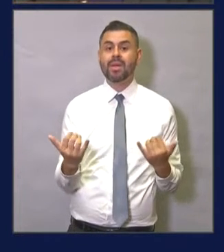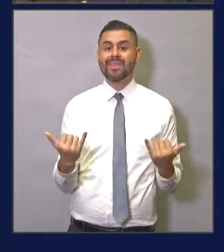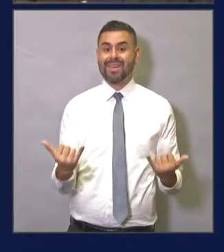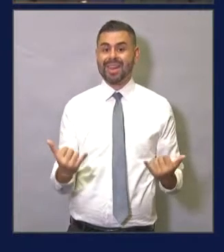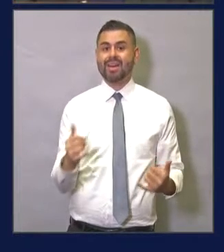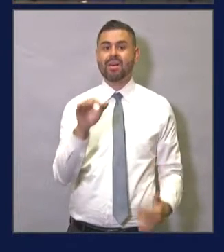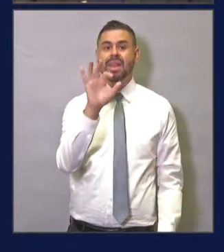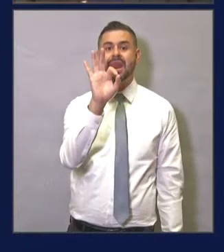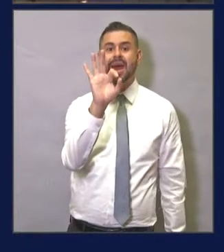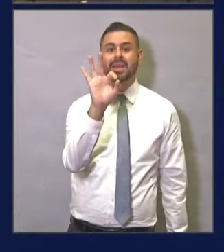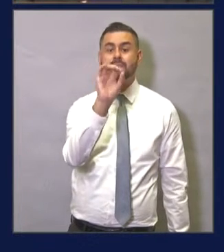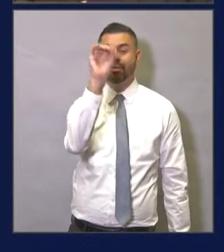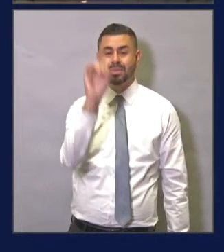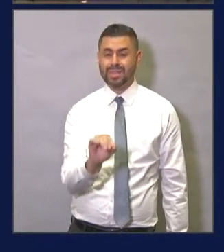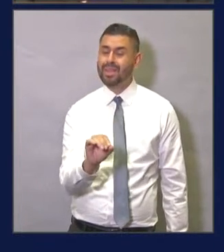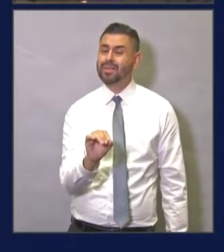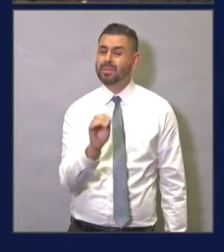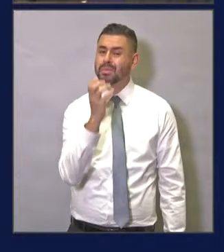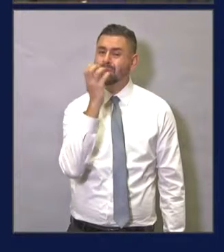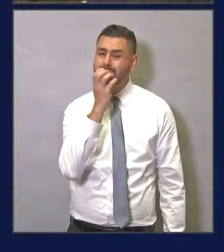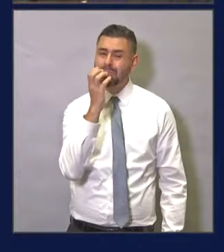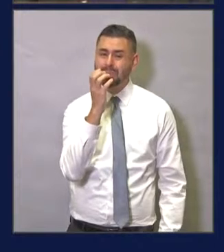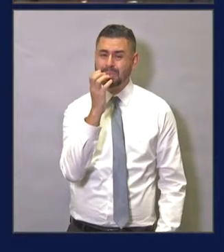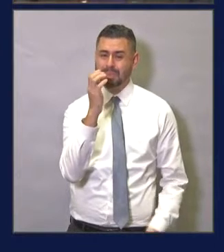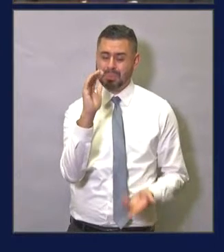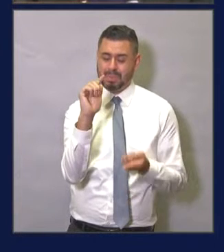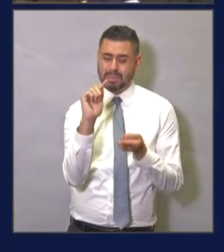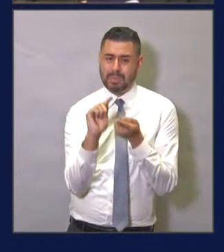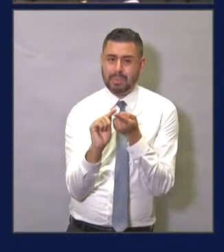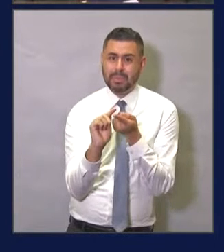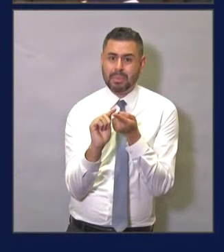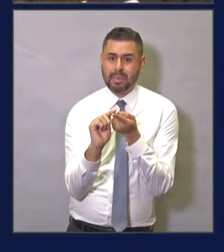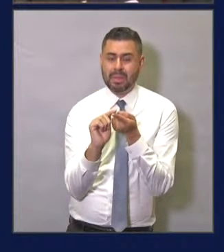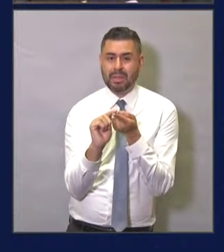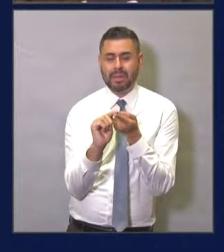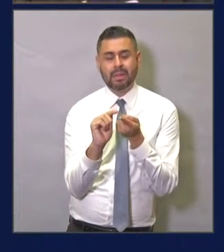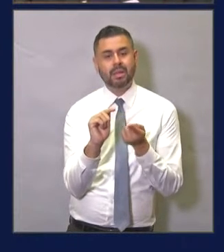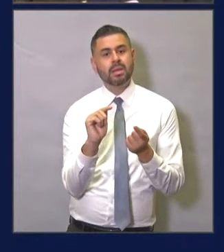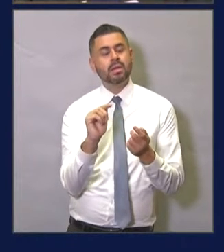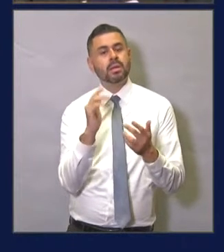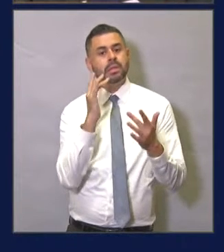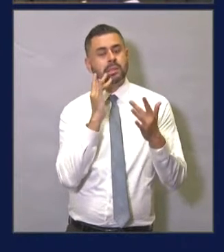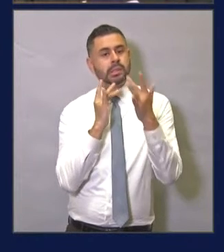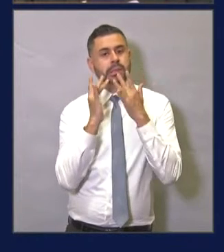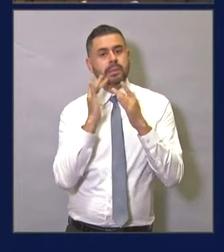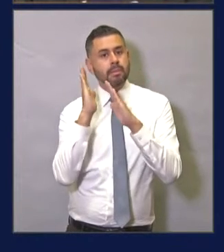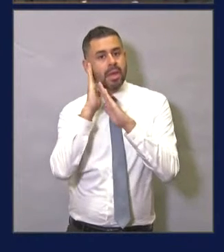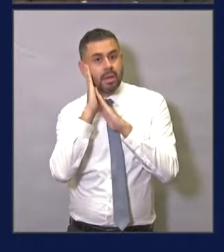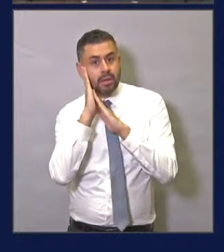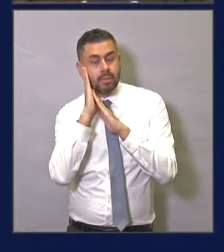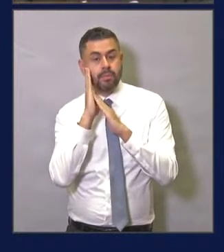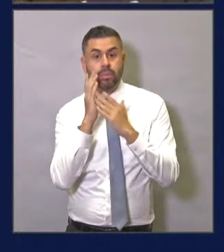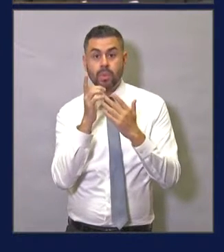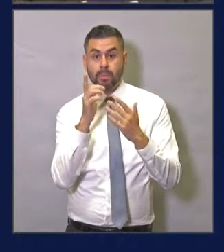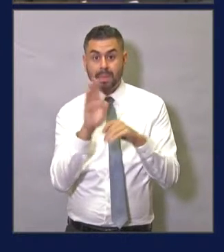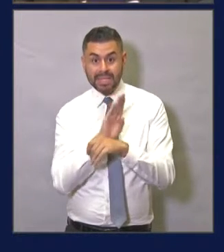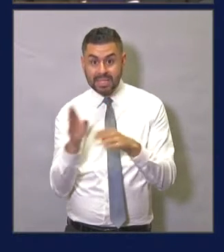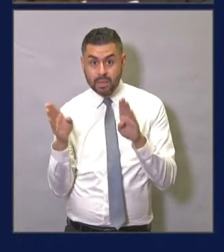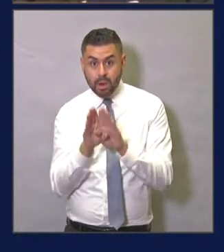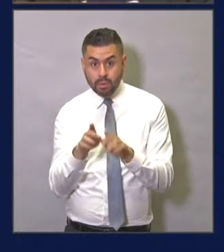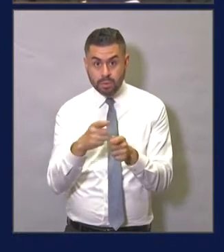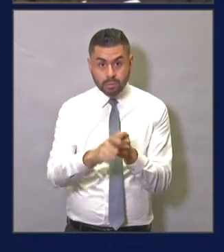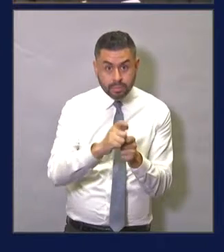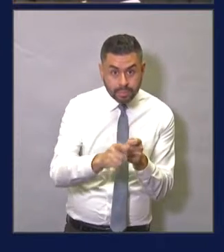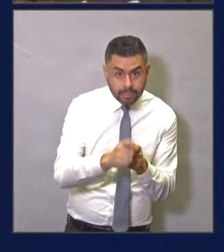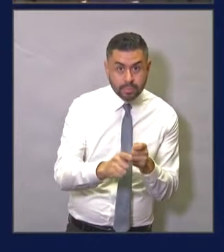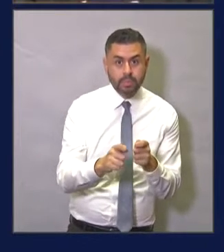del 9%. Como recordatorio, queremos informarles los sectores que están cerrados: salones de